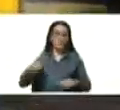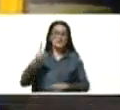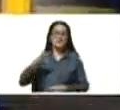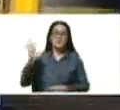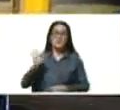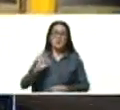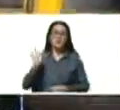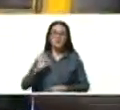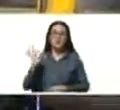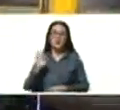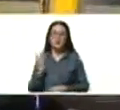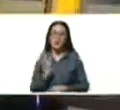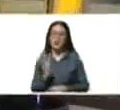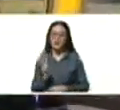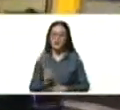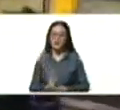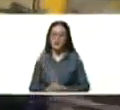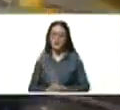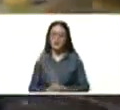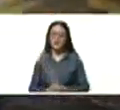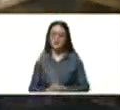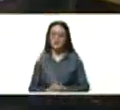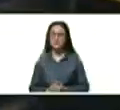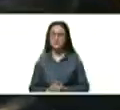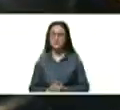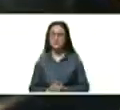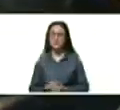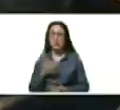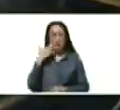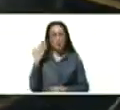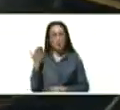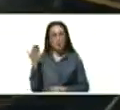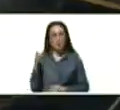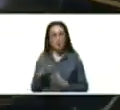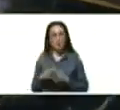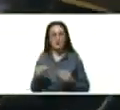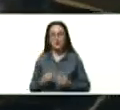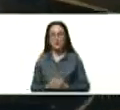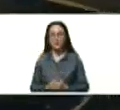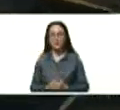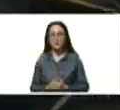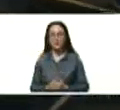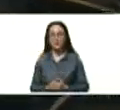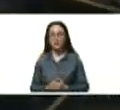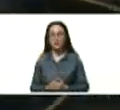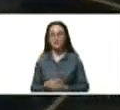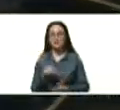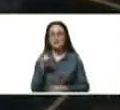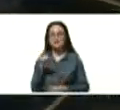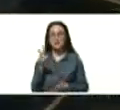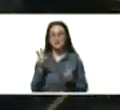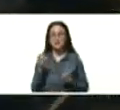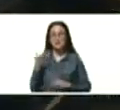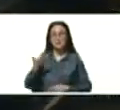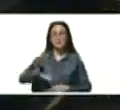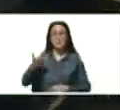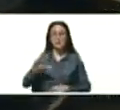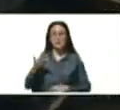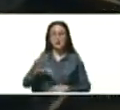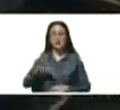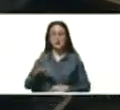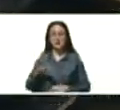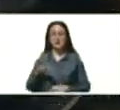100% Venezuela. Este es un orgullo para todos nosotros, presidente. Es un elemento importantísimo, consumible